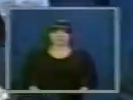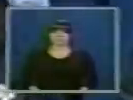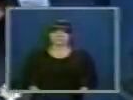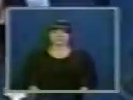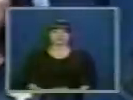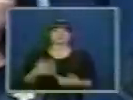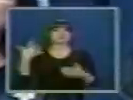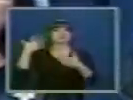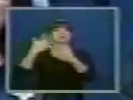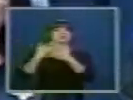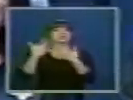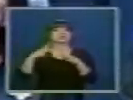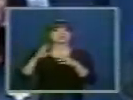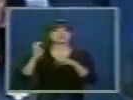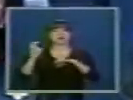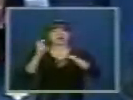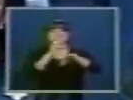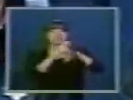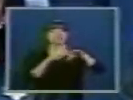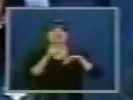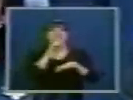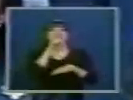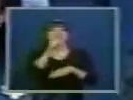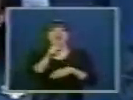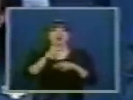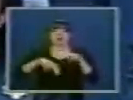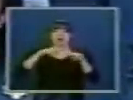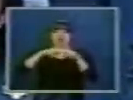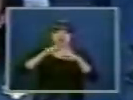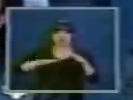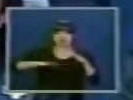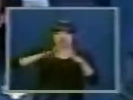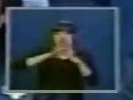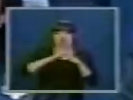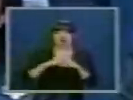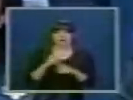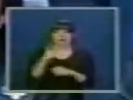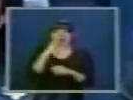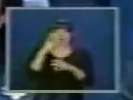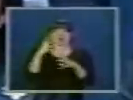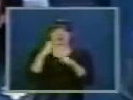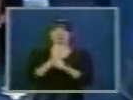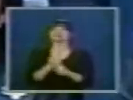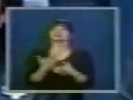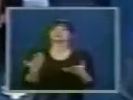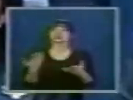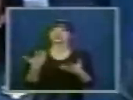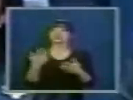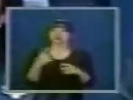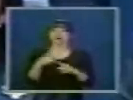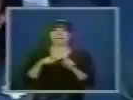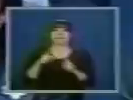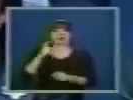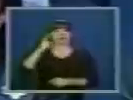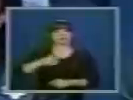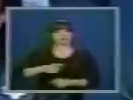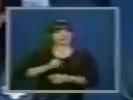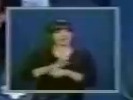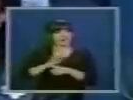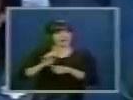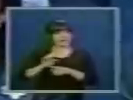Hemos hecho un recorrido por la realidad nacional y la conclusión solo puede ser una, por imperativo ético y